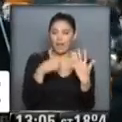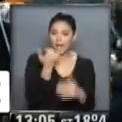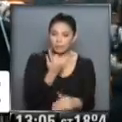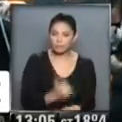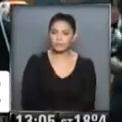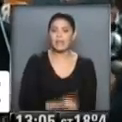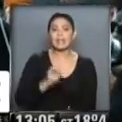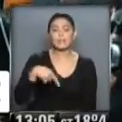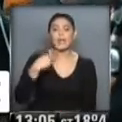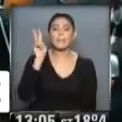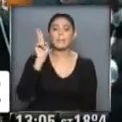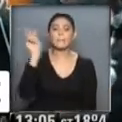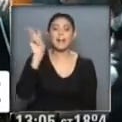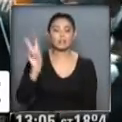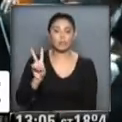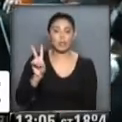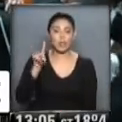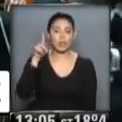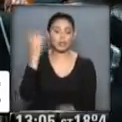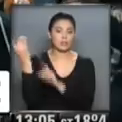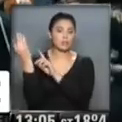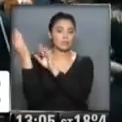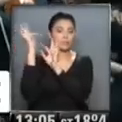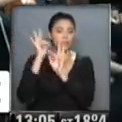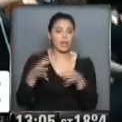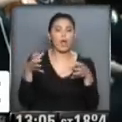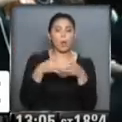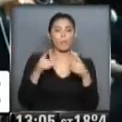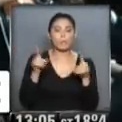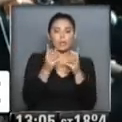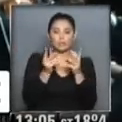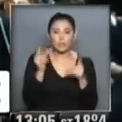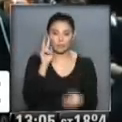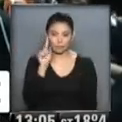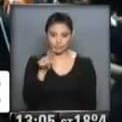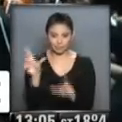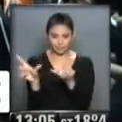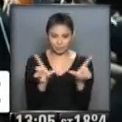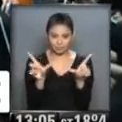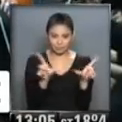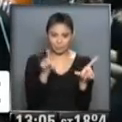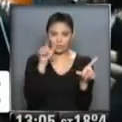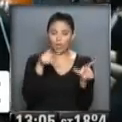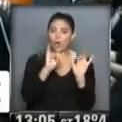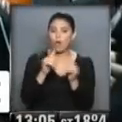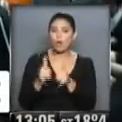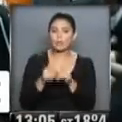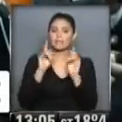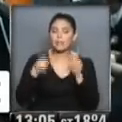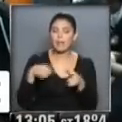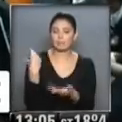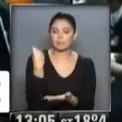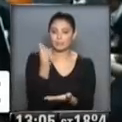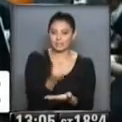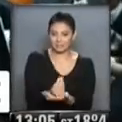esta joya que es la Orquesta Bolivariana, una maravilla de jóvenes que estarán siendo partícipes